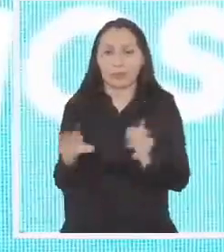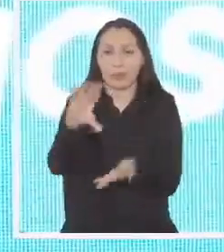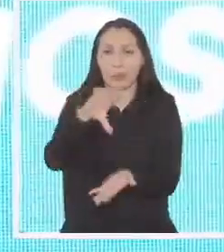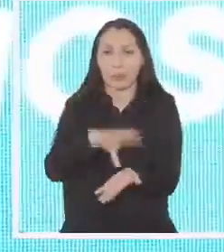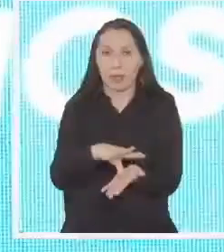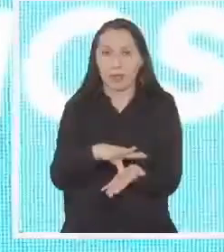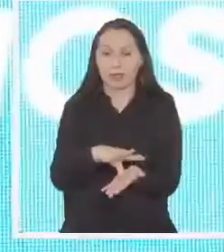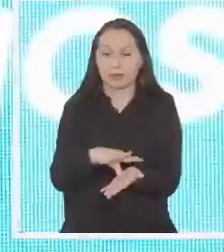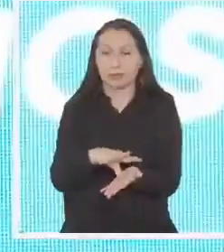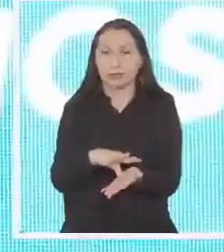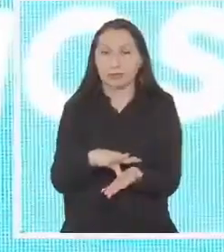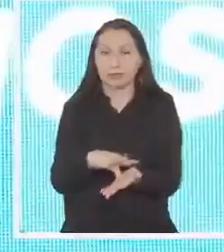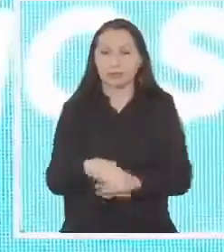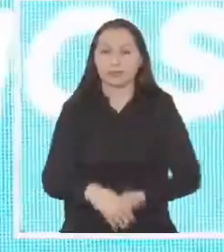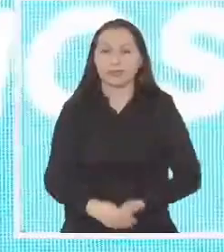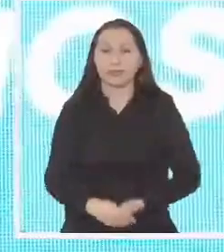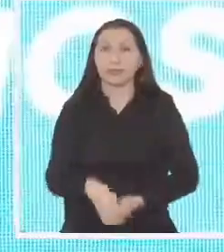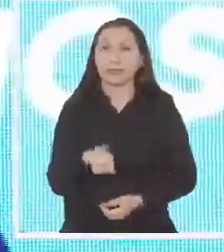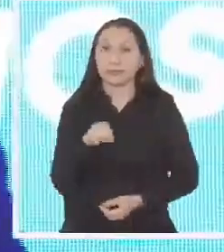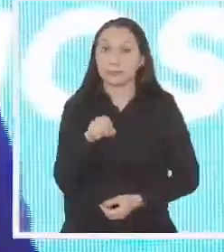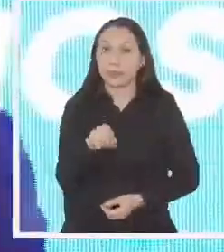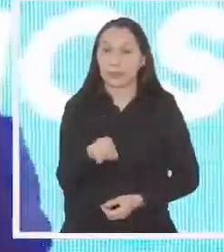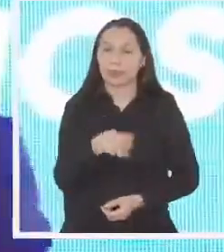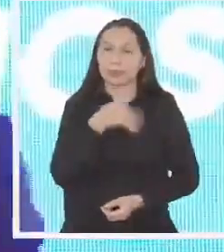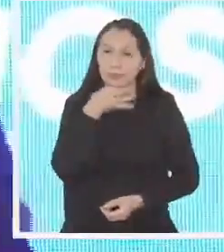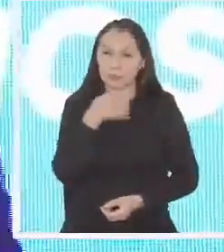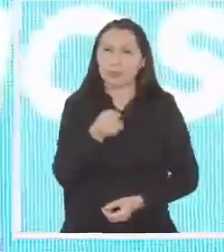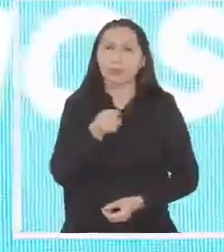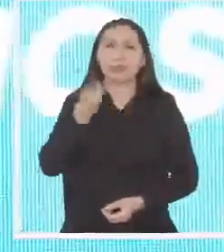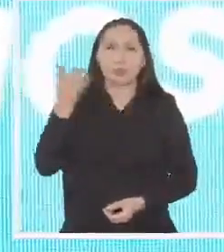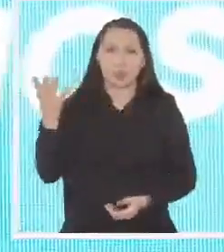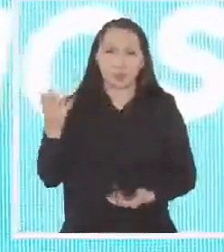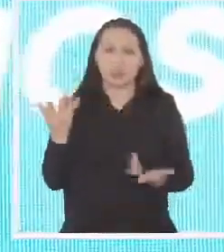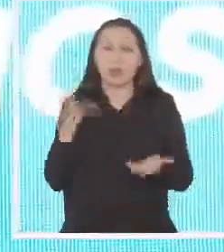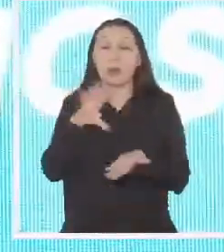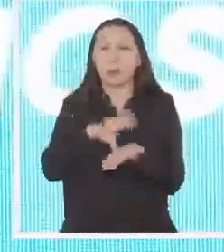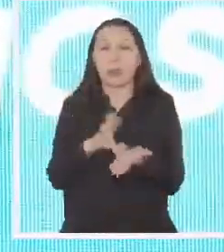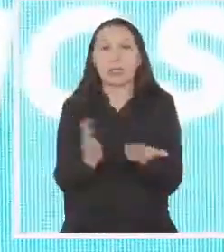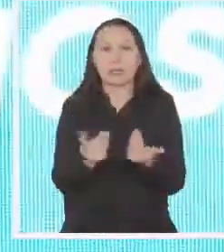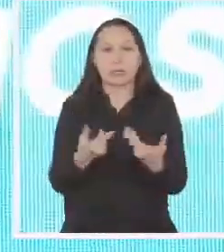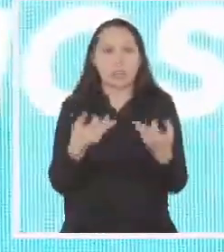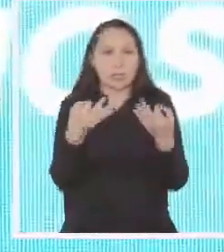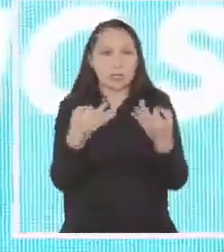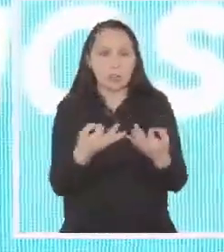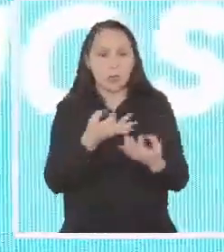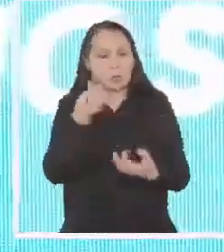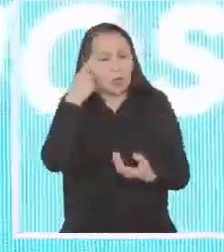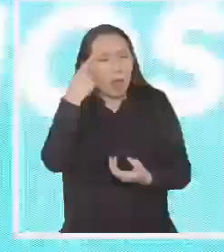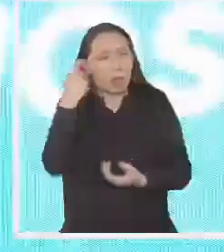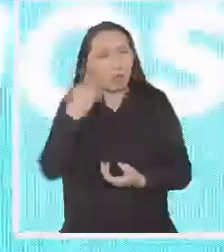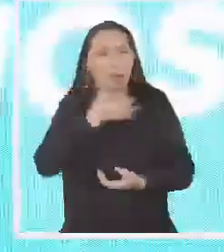país. Y en esto lo he dicho en varias ocasiones, el país requiere certidumbre,